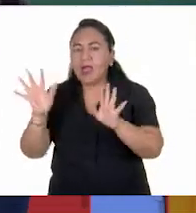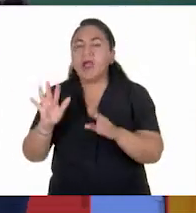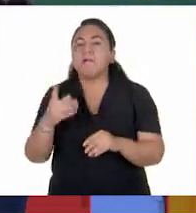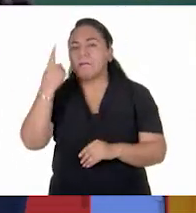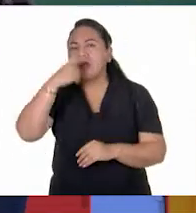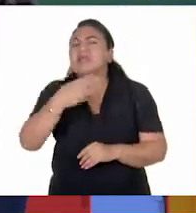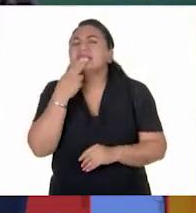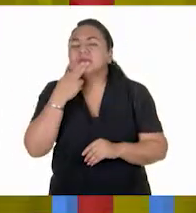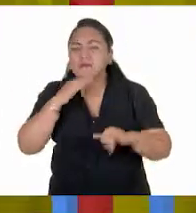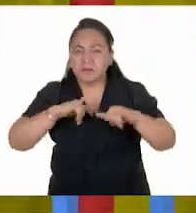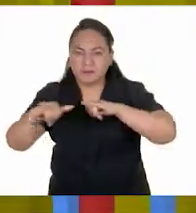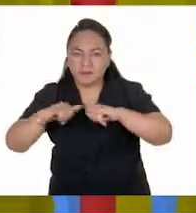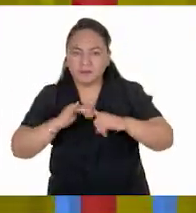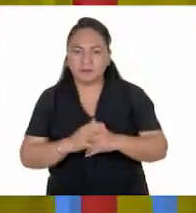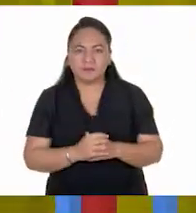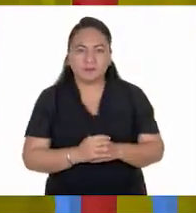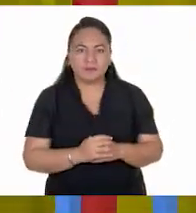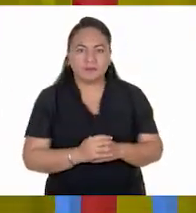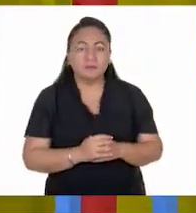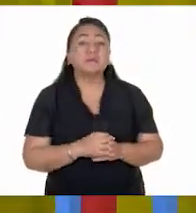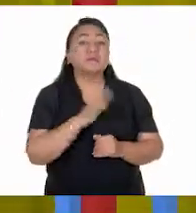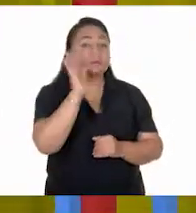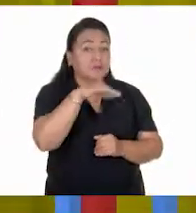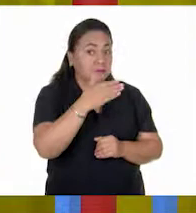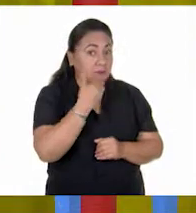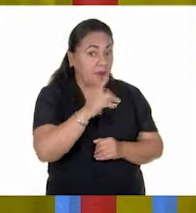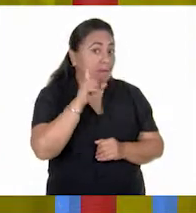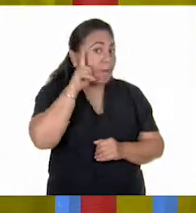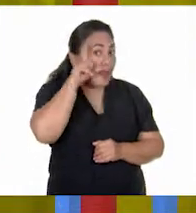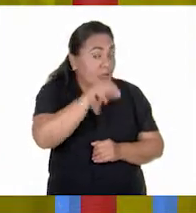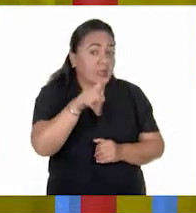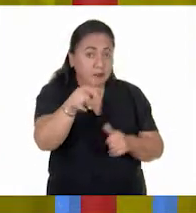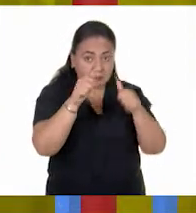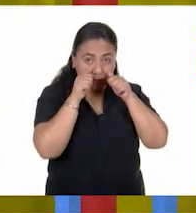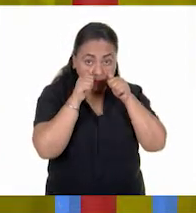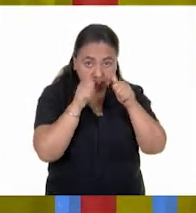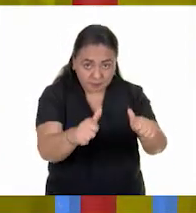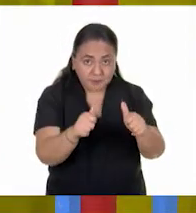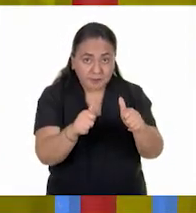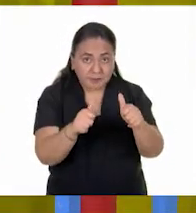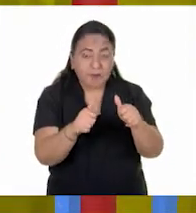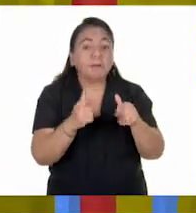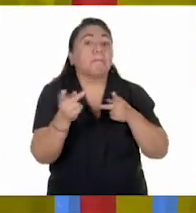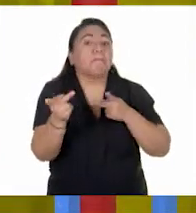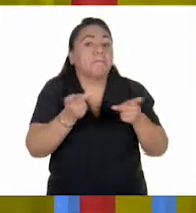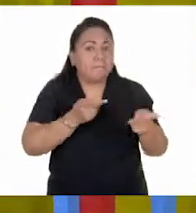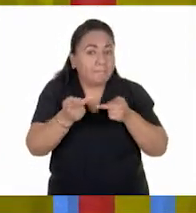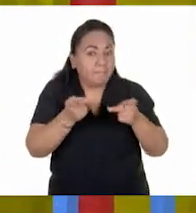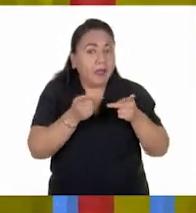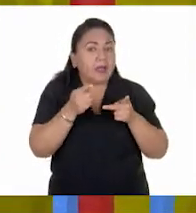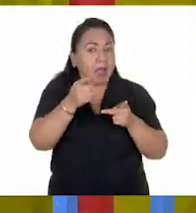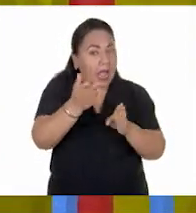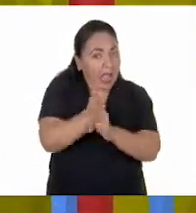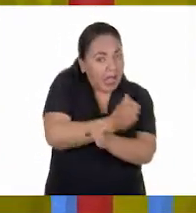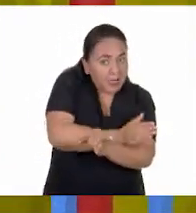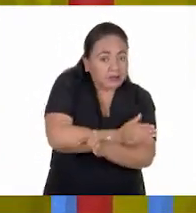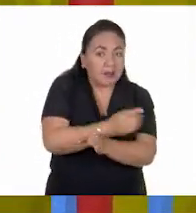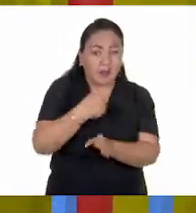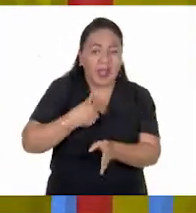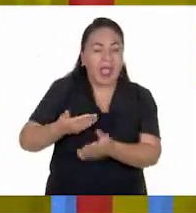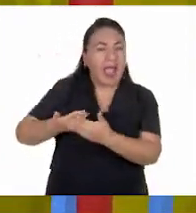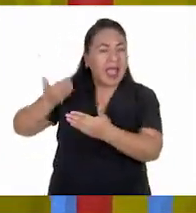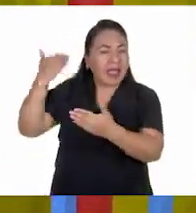croquis. Bueno, Pili, pues el día de mañana pongan mucha atención y prepárense porque vamos a poner en práctica todo lo que